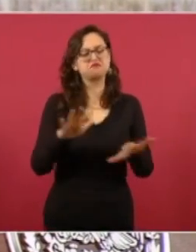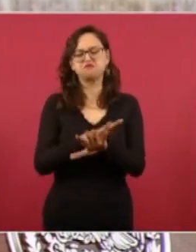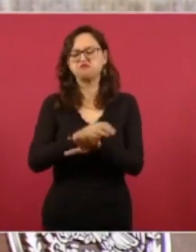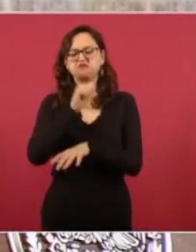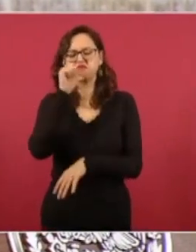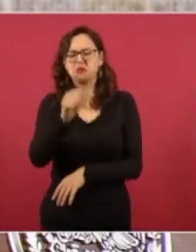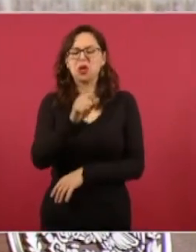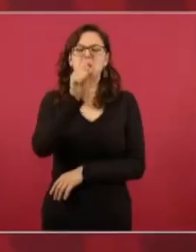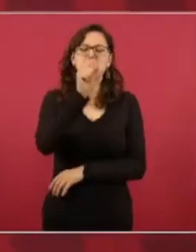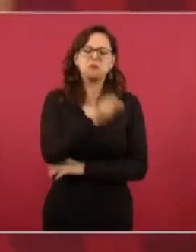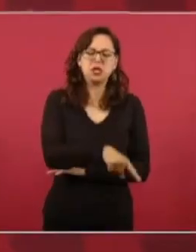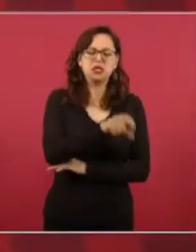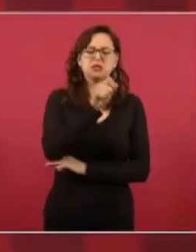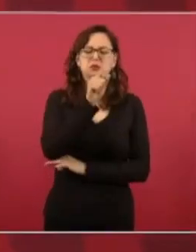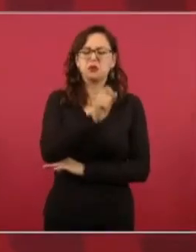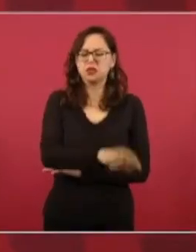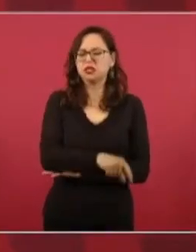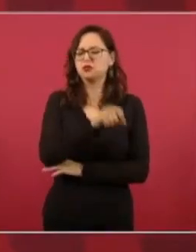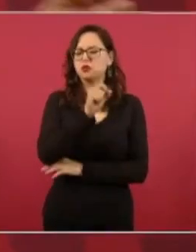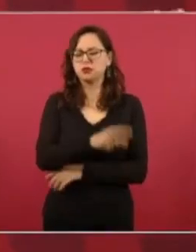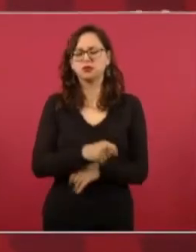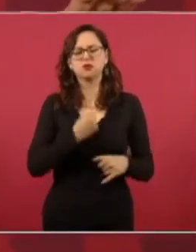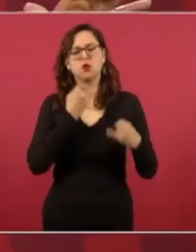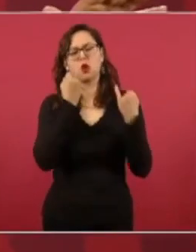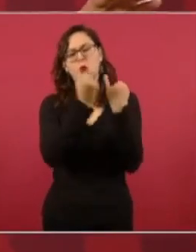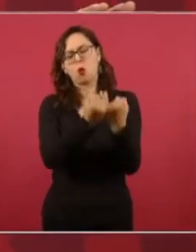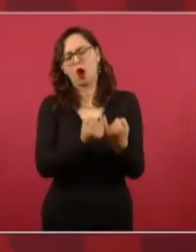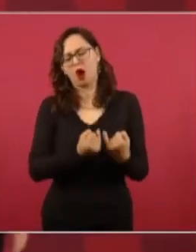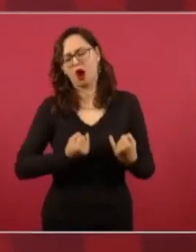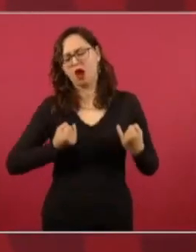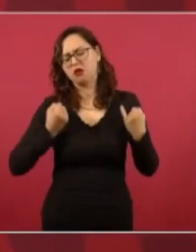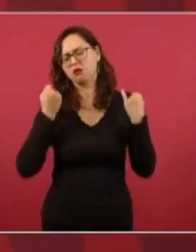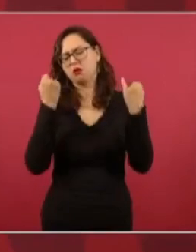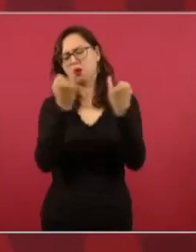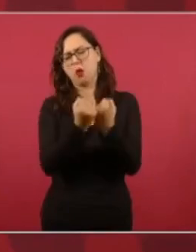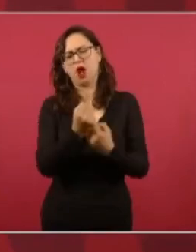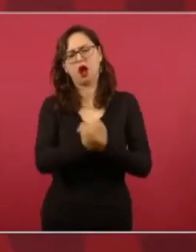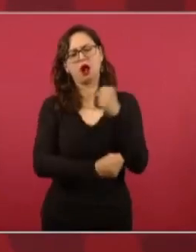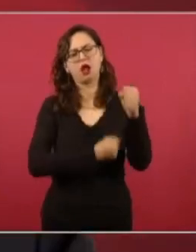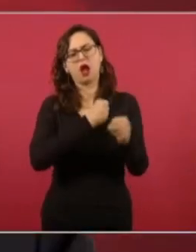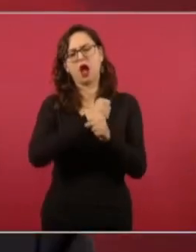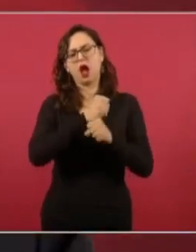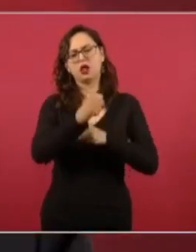cuando todo es plano, cuando no se mueve nada,